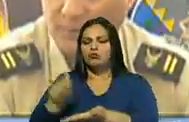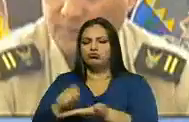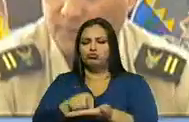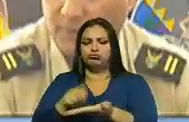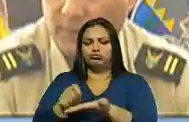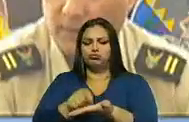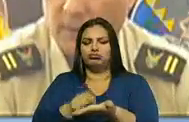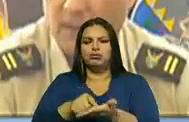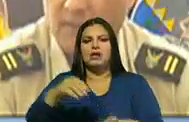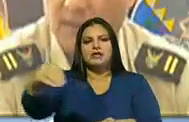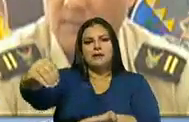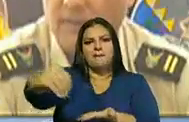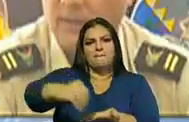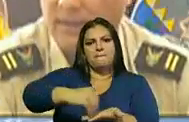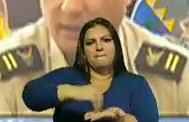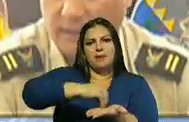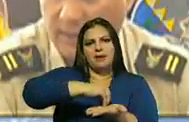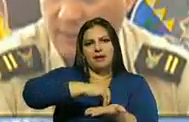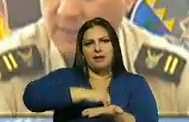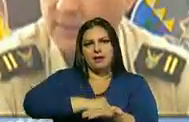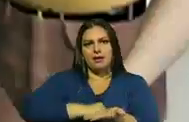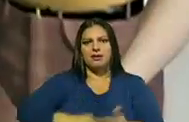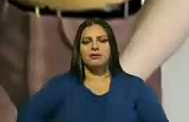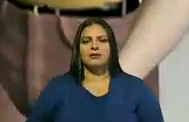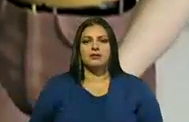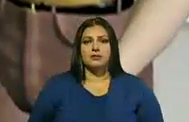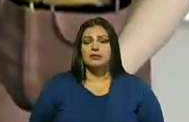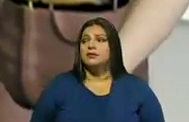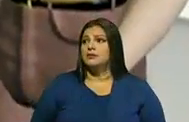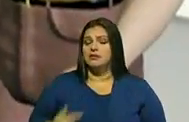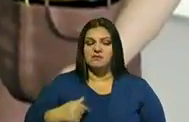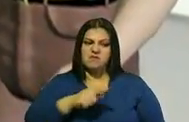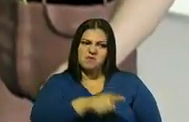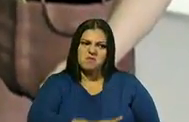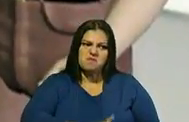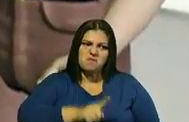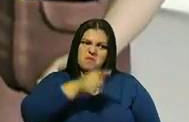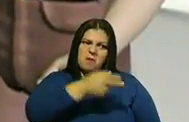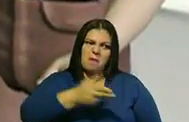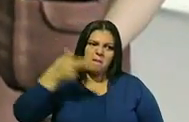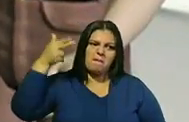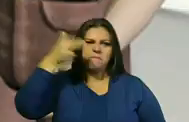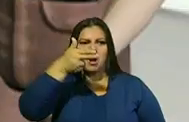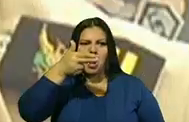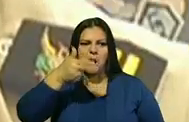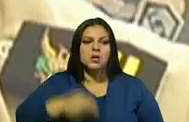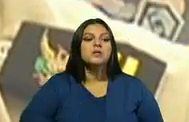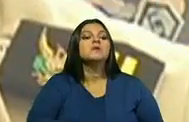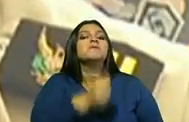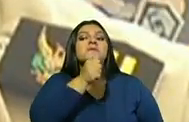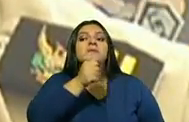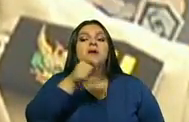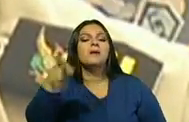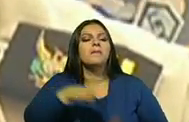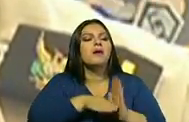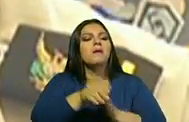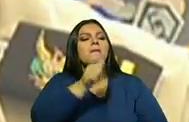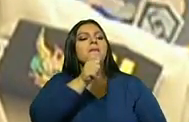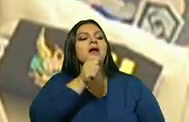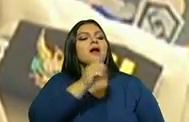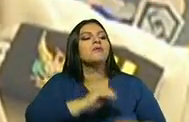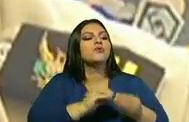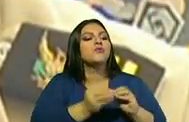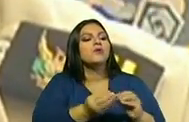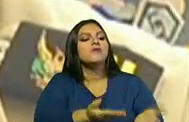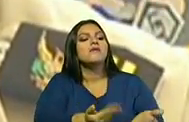presión que tiene la víctima, entrega las claves. Y por último, es el famoso cachinero, el que recibe las prendas, es decir, los celulares,